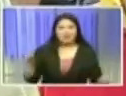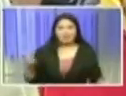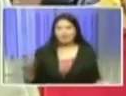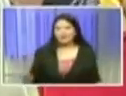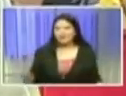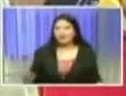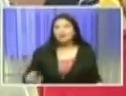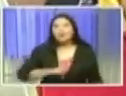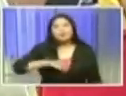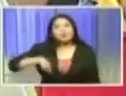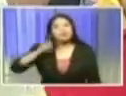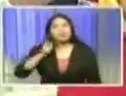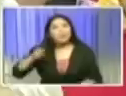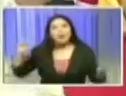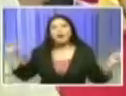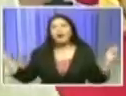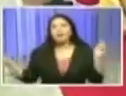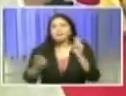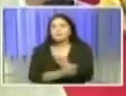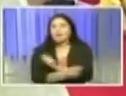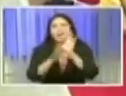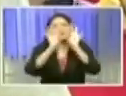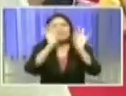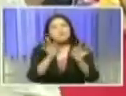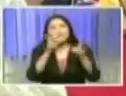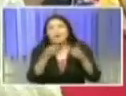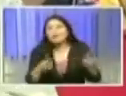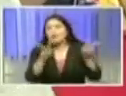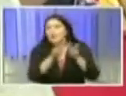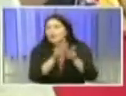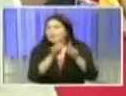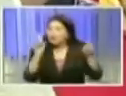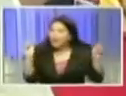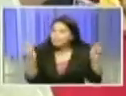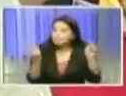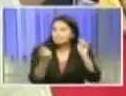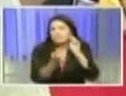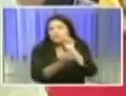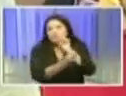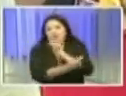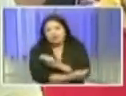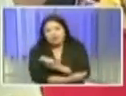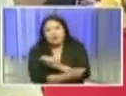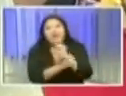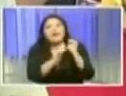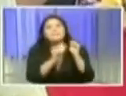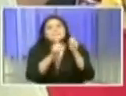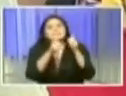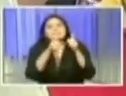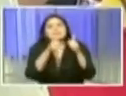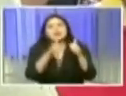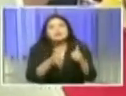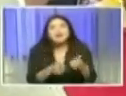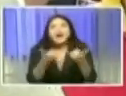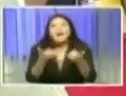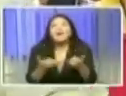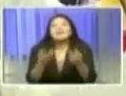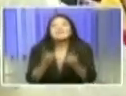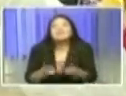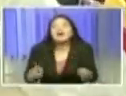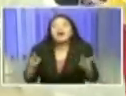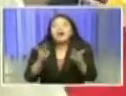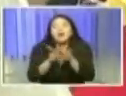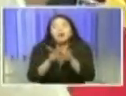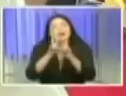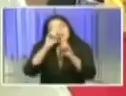Nosotros tenemos que cambiar esos antivalores y empezar asumir los valores